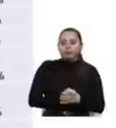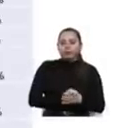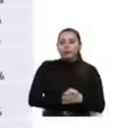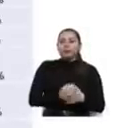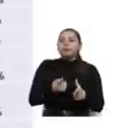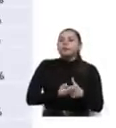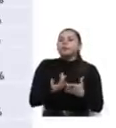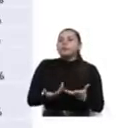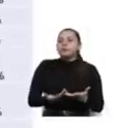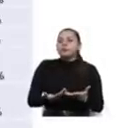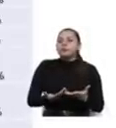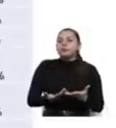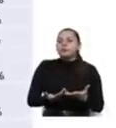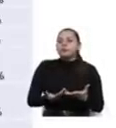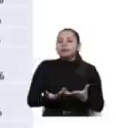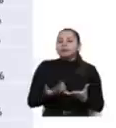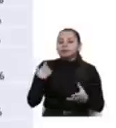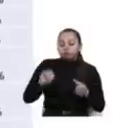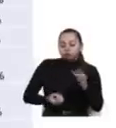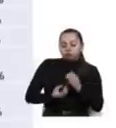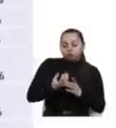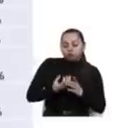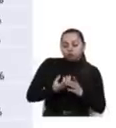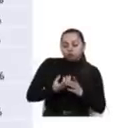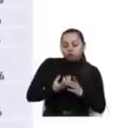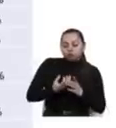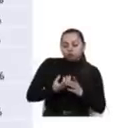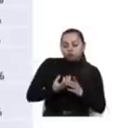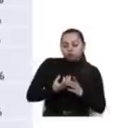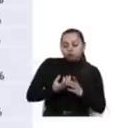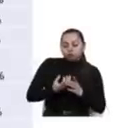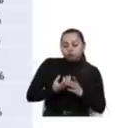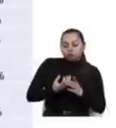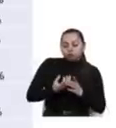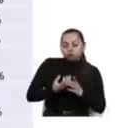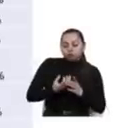Entonces lograron producir y va para la exportación.